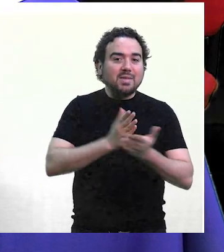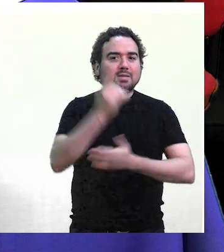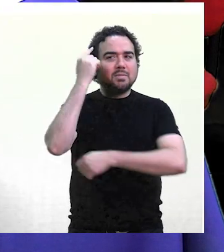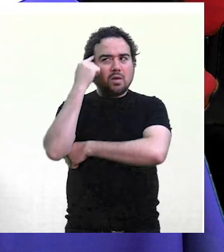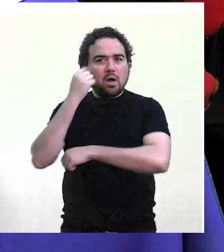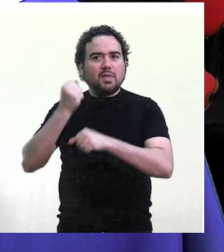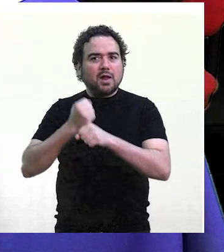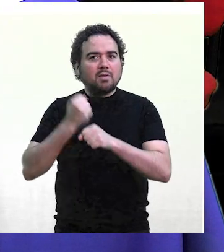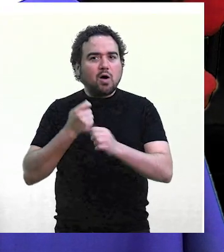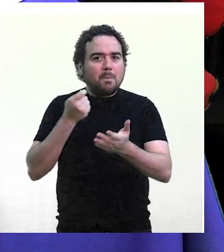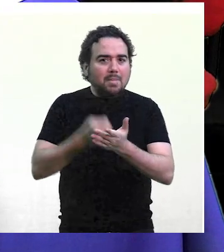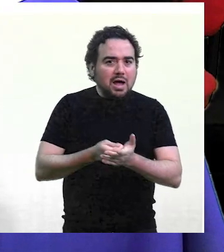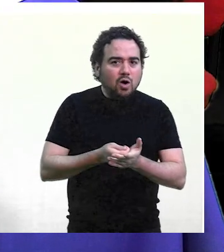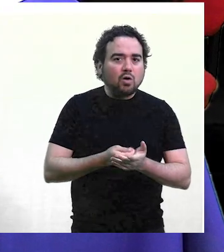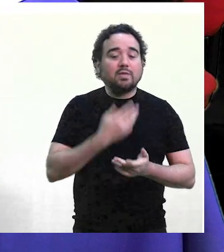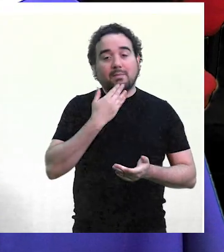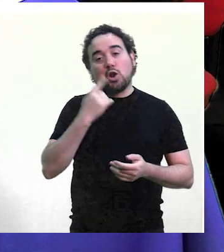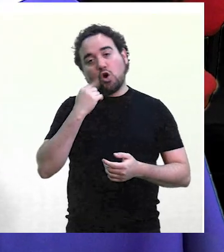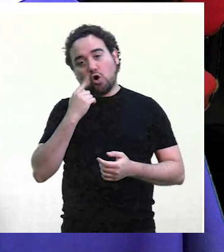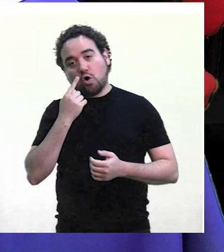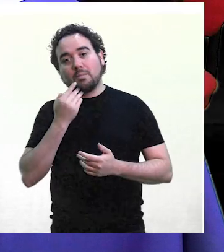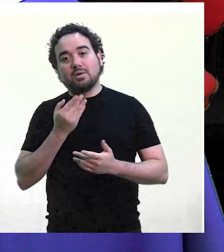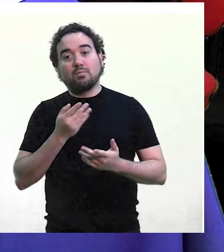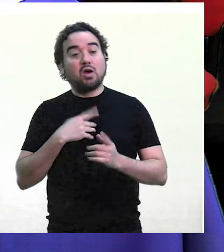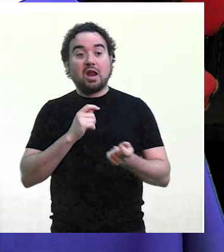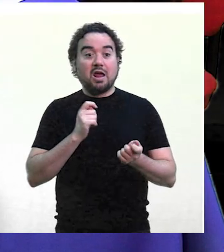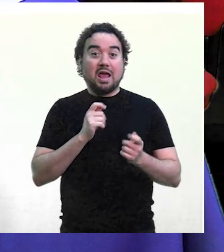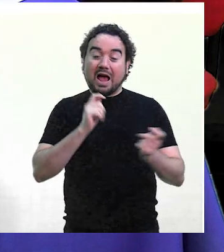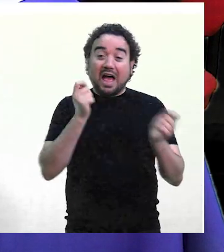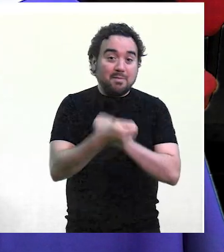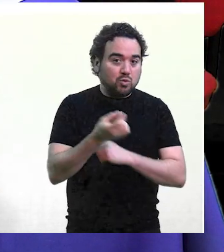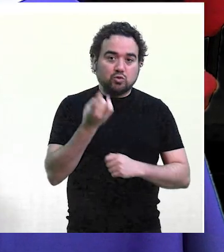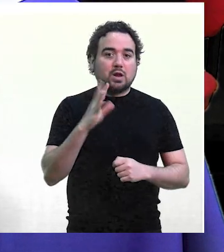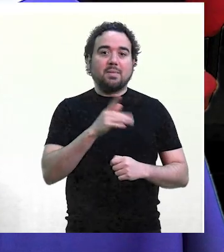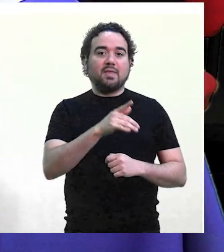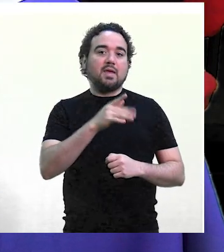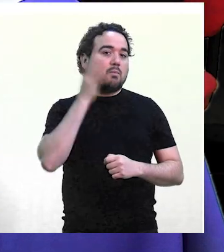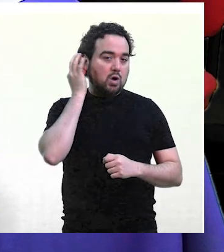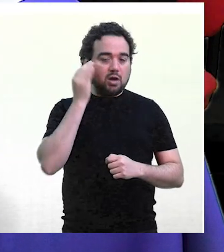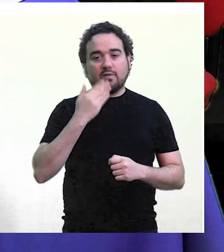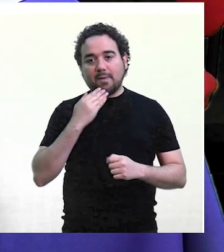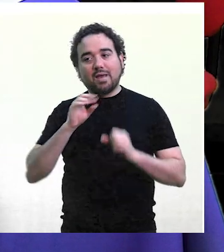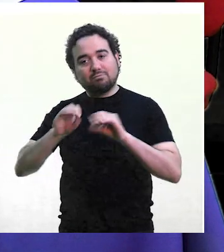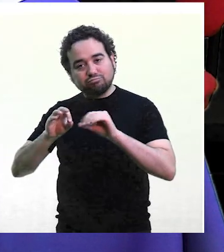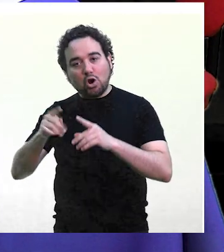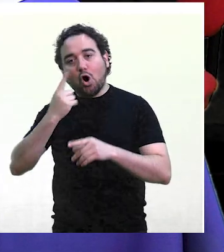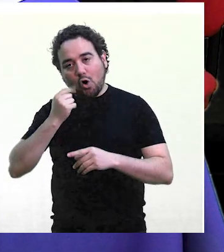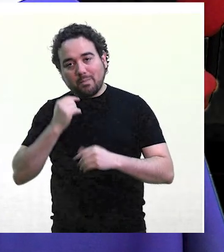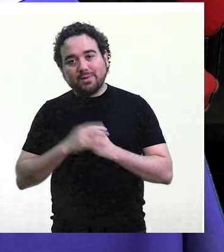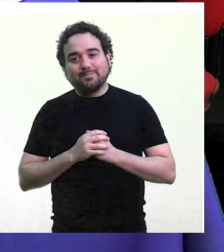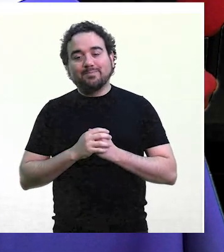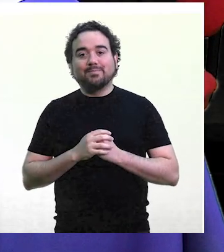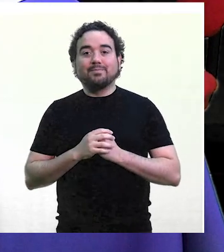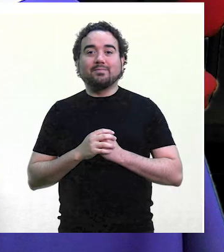cuestionen sobre el trabajo remunerado. Bueno, y los hombres también. La revolución no se hace solo con nosotros, se hace